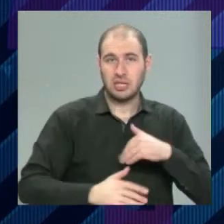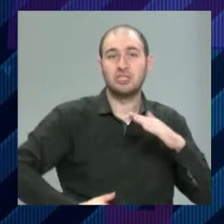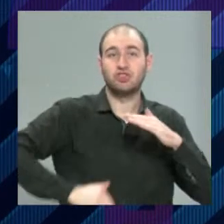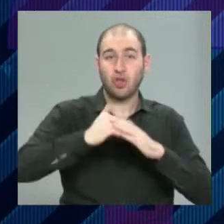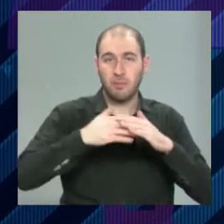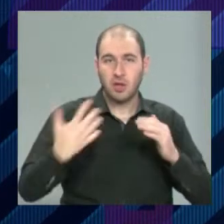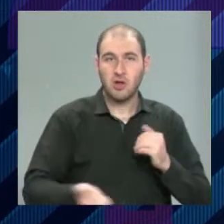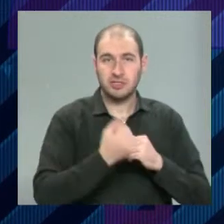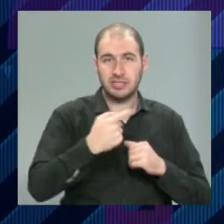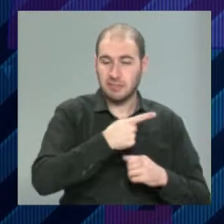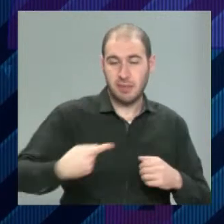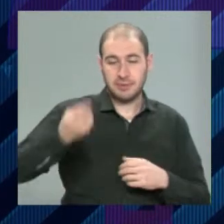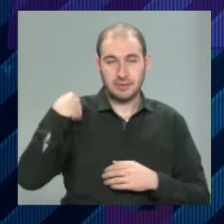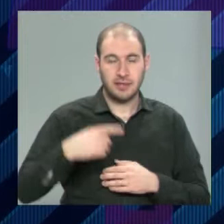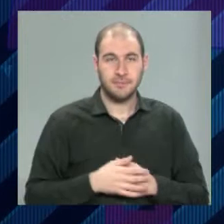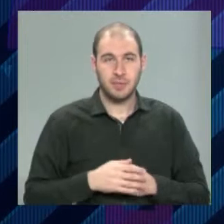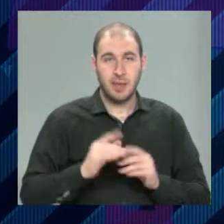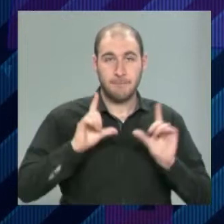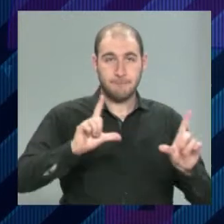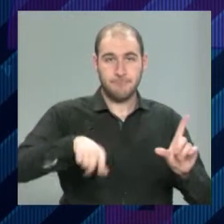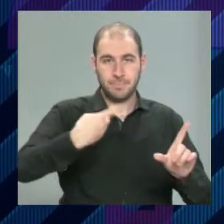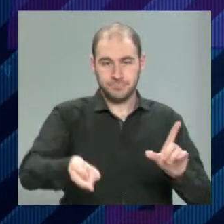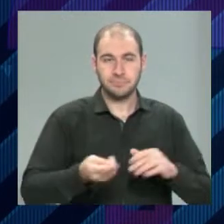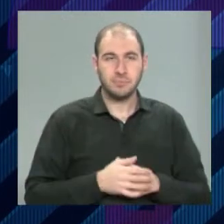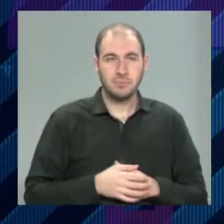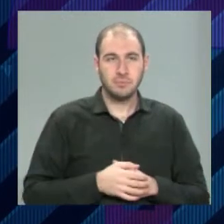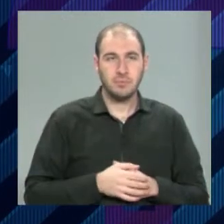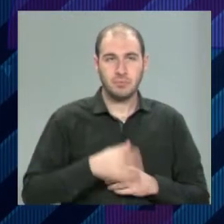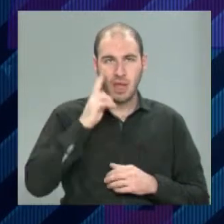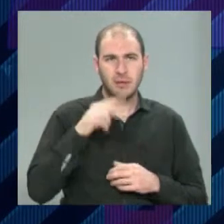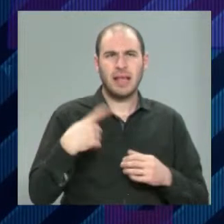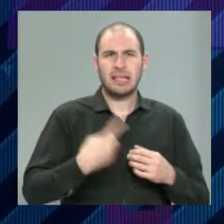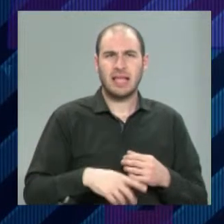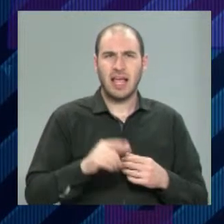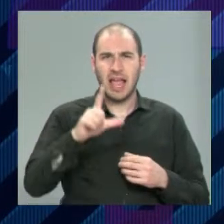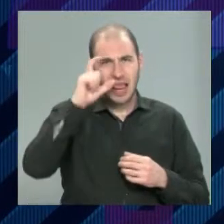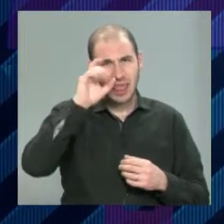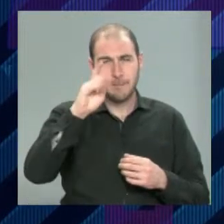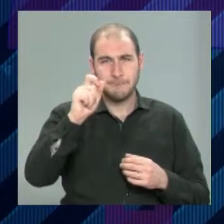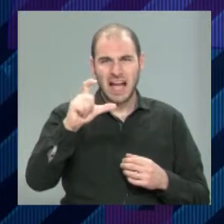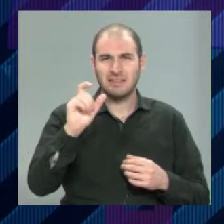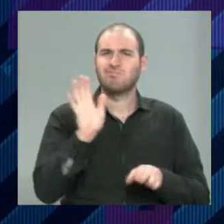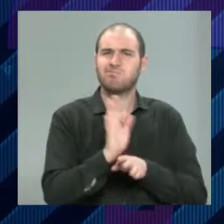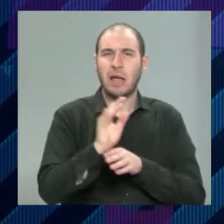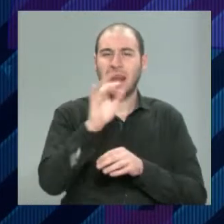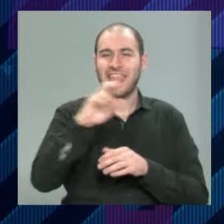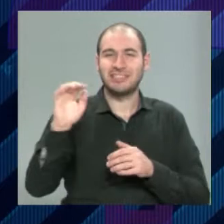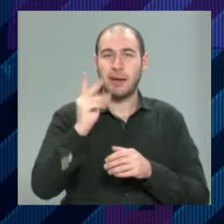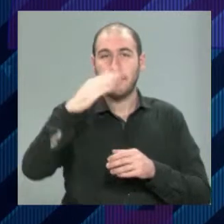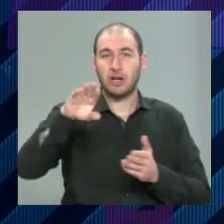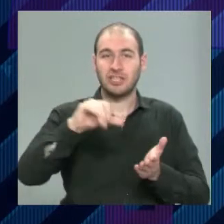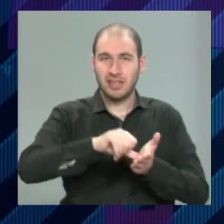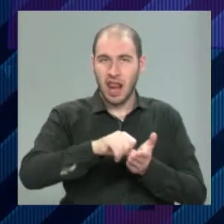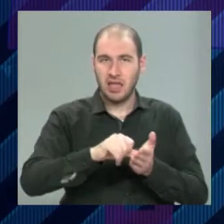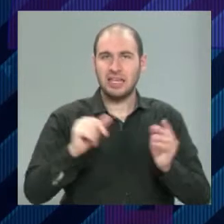que se alcanzó la semana pasada. En la siguiente placa vamos a ver qué son las LEBAC, las letras del Banco Central,